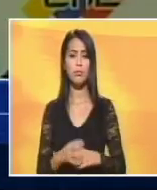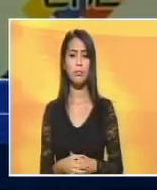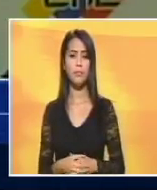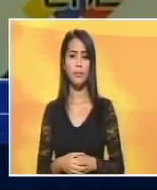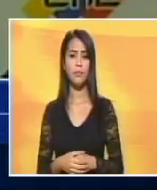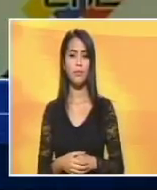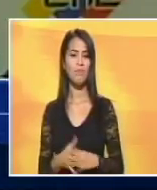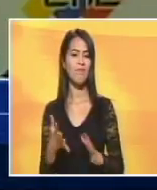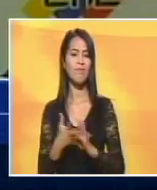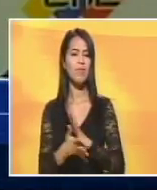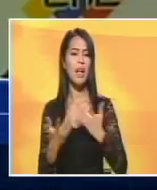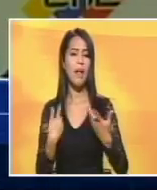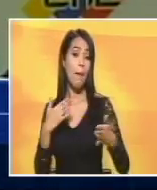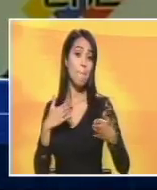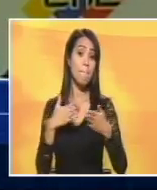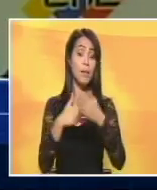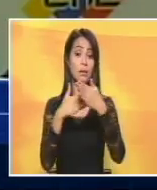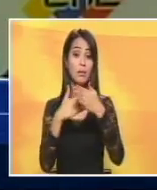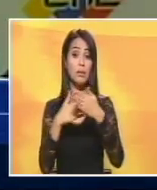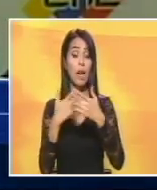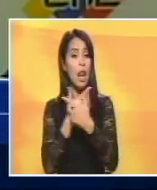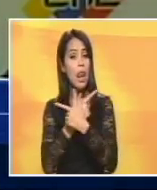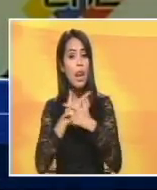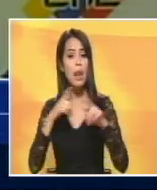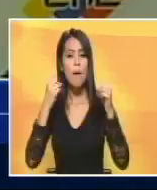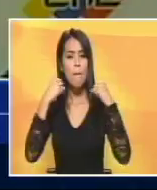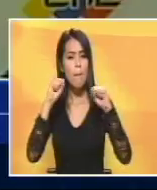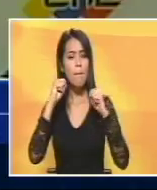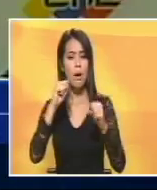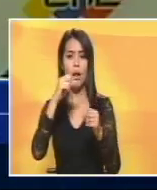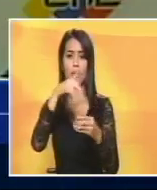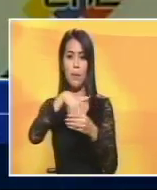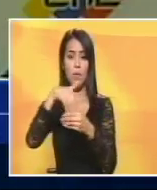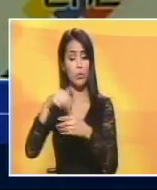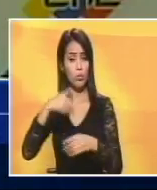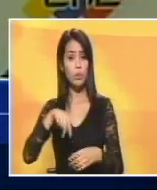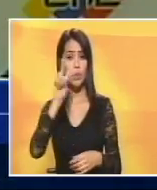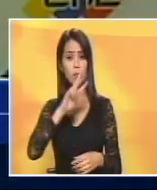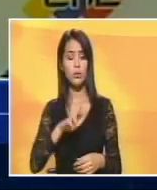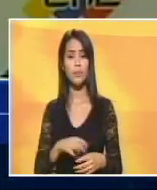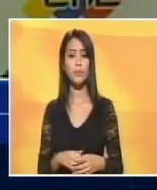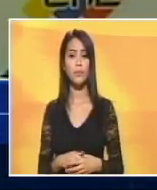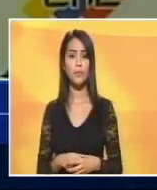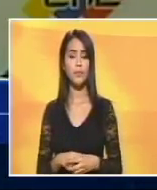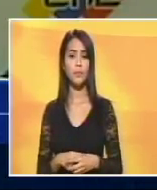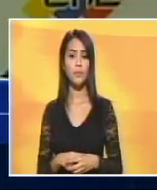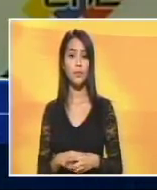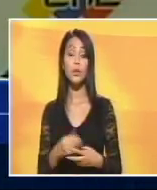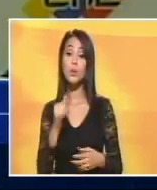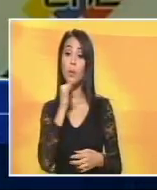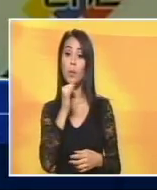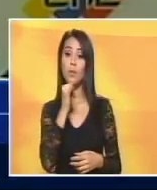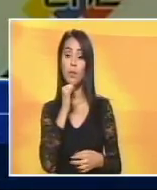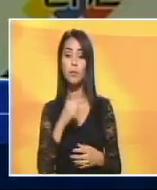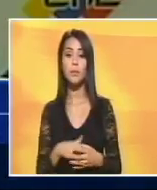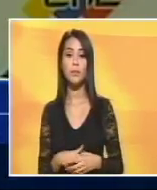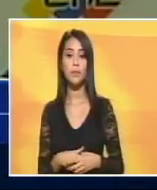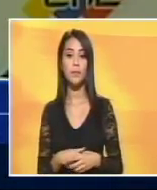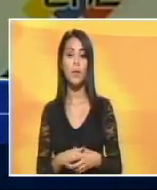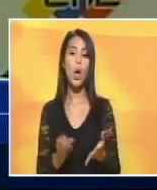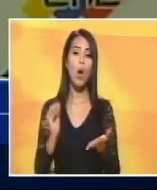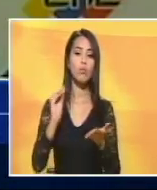la intención de impedir el libre ejercicio del voto en nuestro país. Como lo anunciamos en